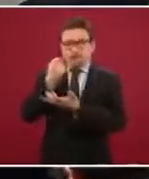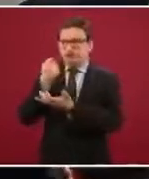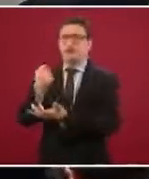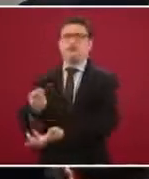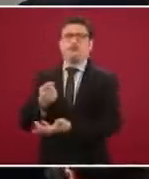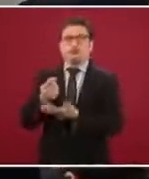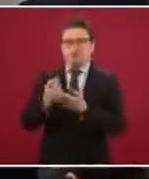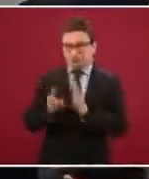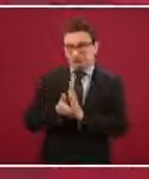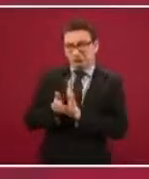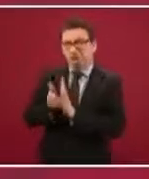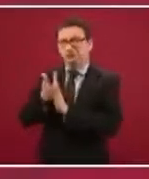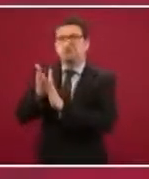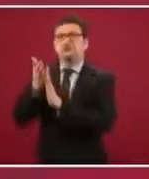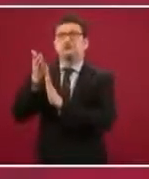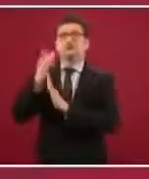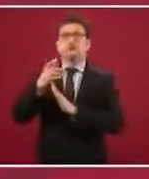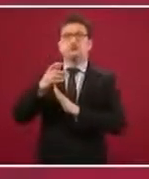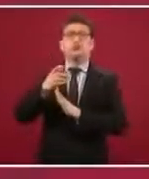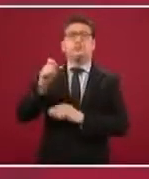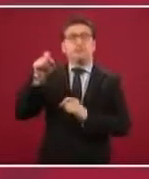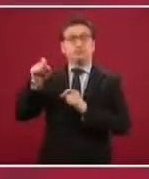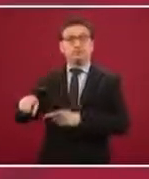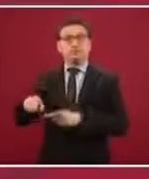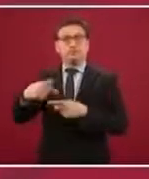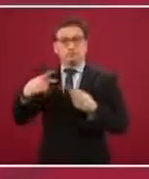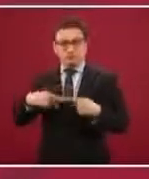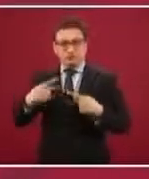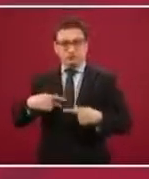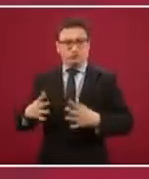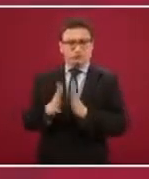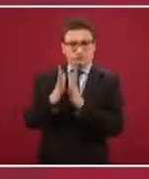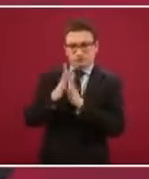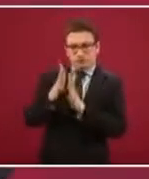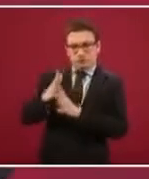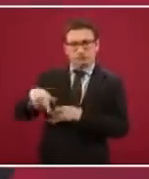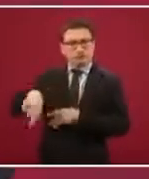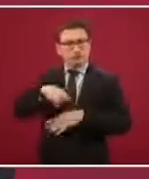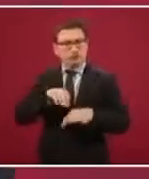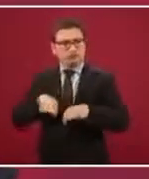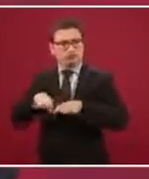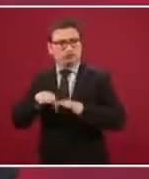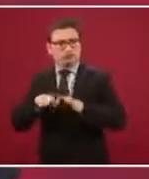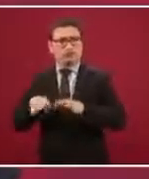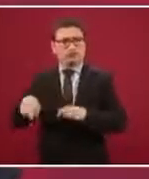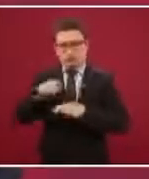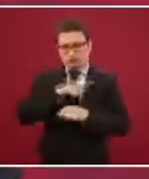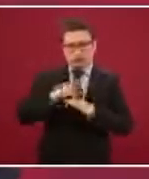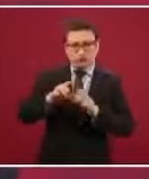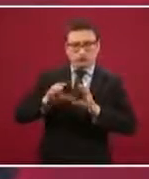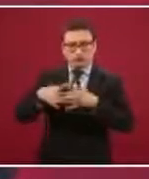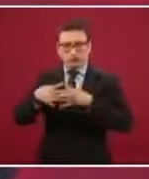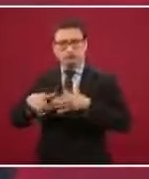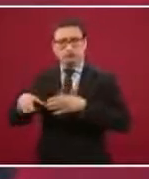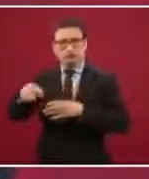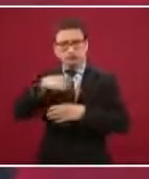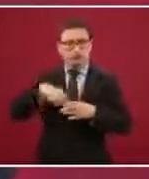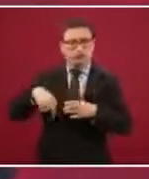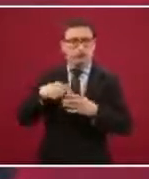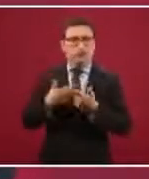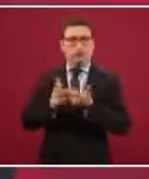se hace la obra por los propios ciudad participan los propios ciudadanos y hay un consejo en el cual dice además